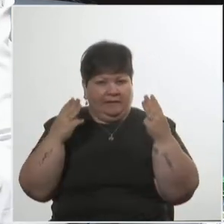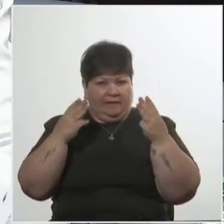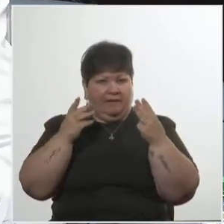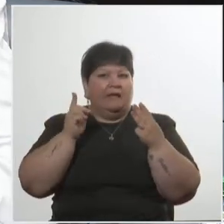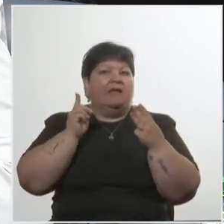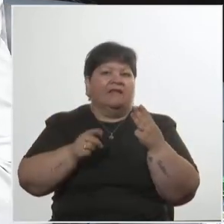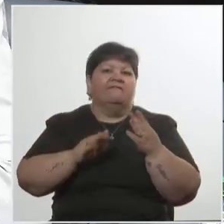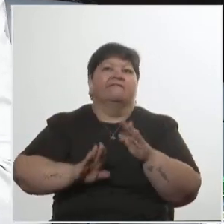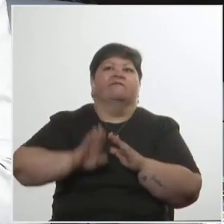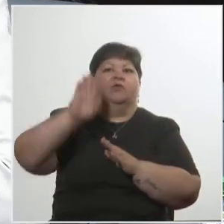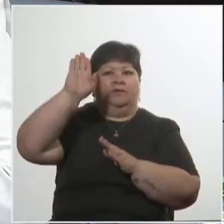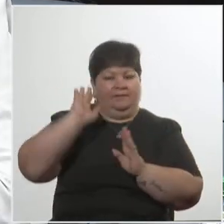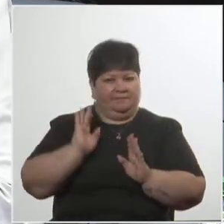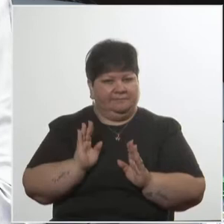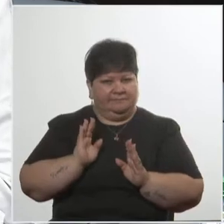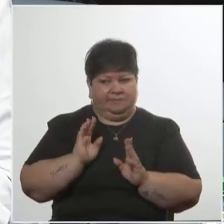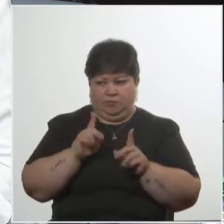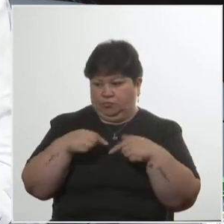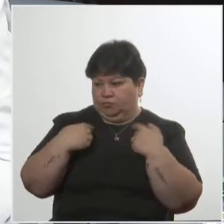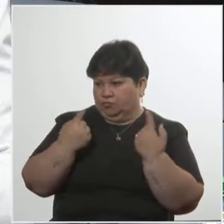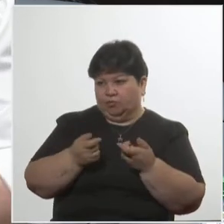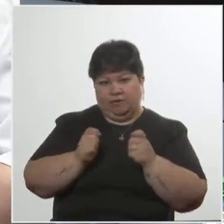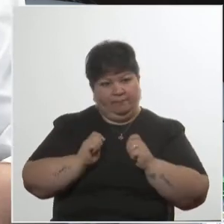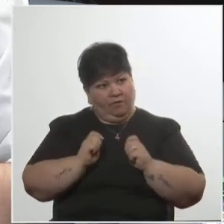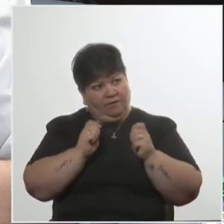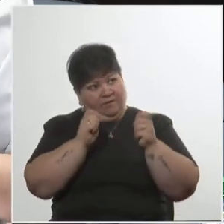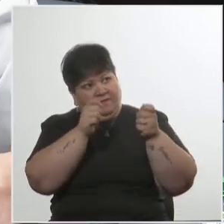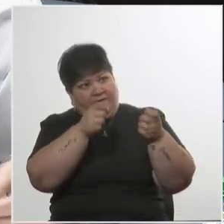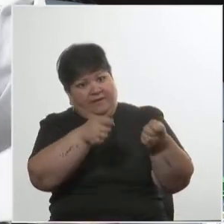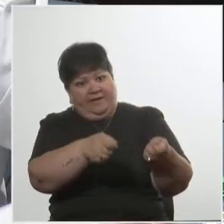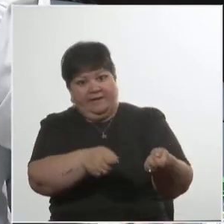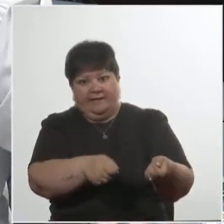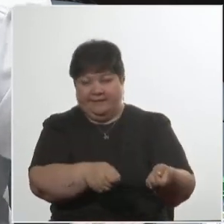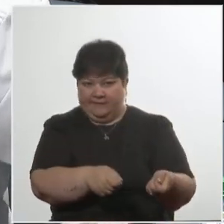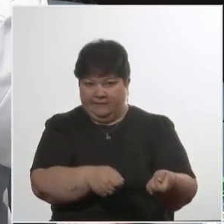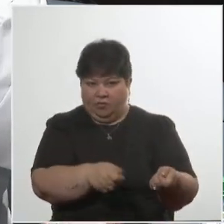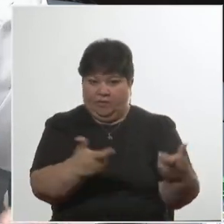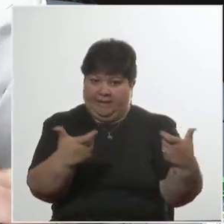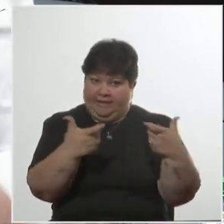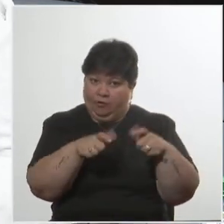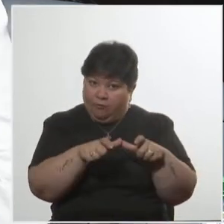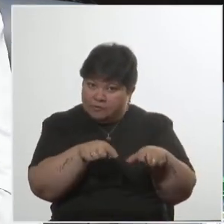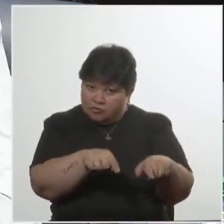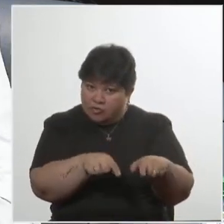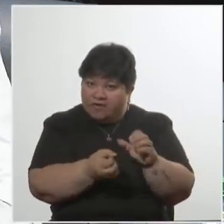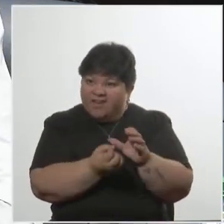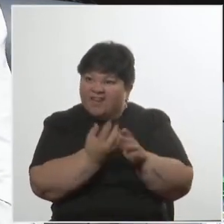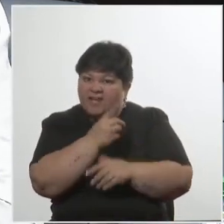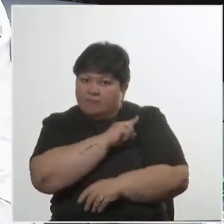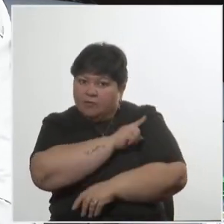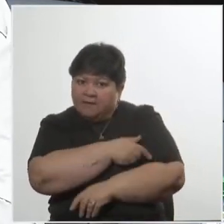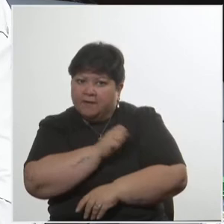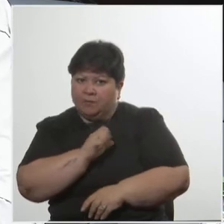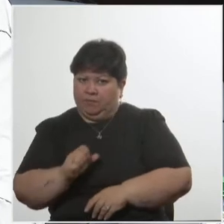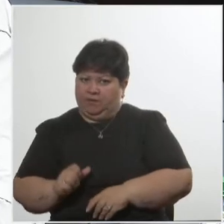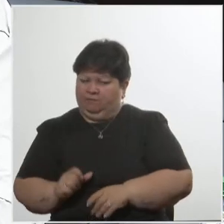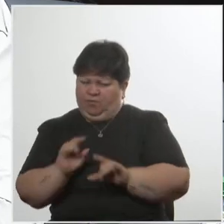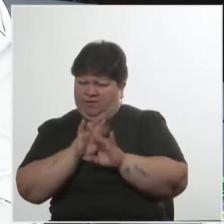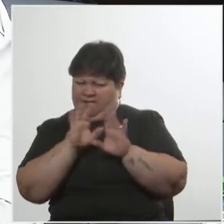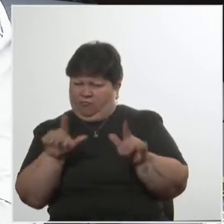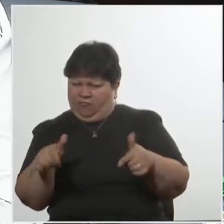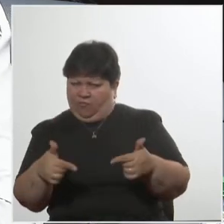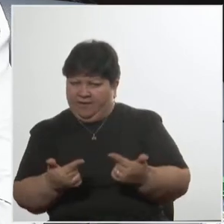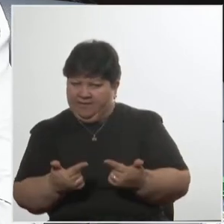y en este caso nosotros estamos delegando en esta comisión que va a crear el poder ejecutivo que no está muy claro